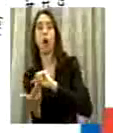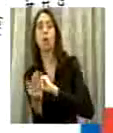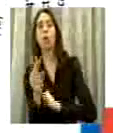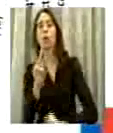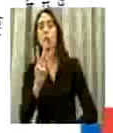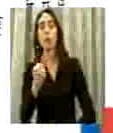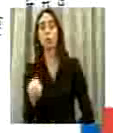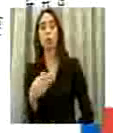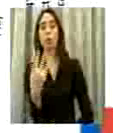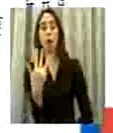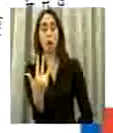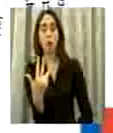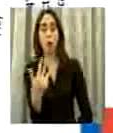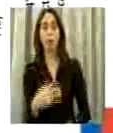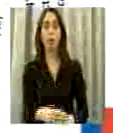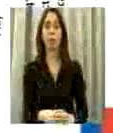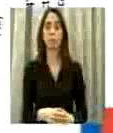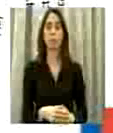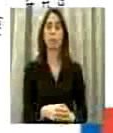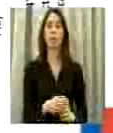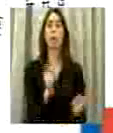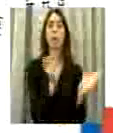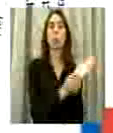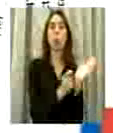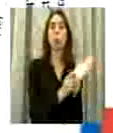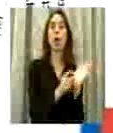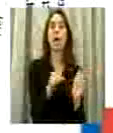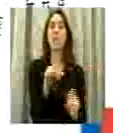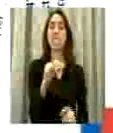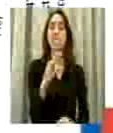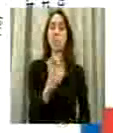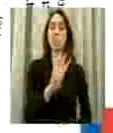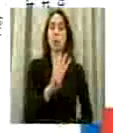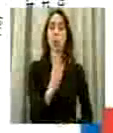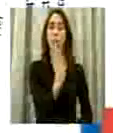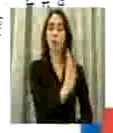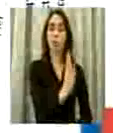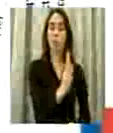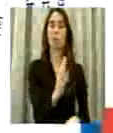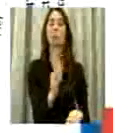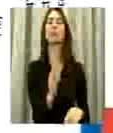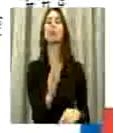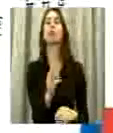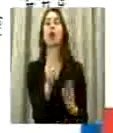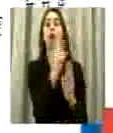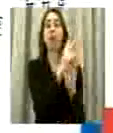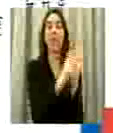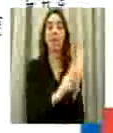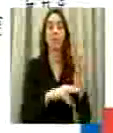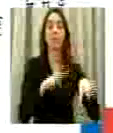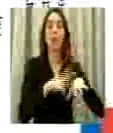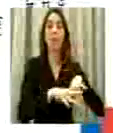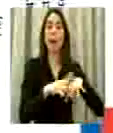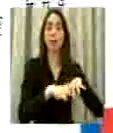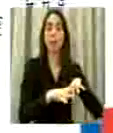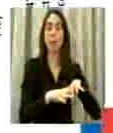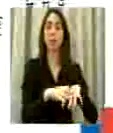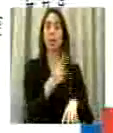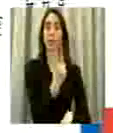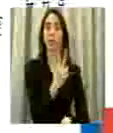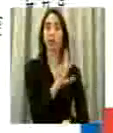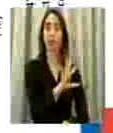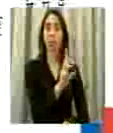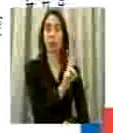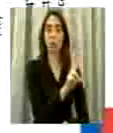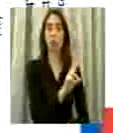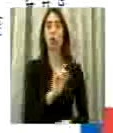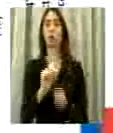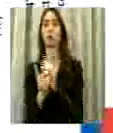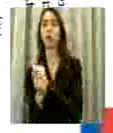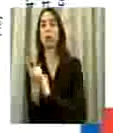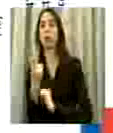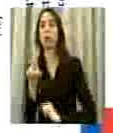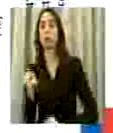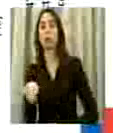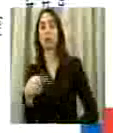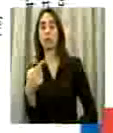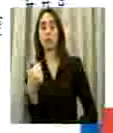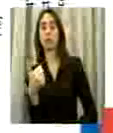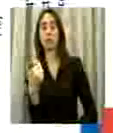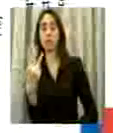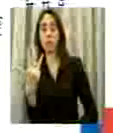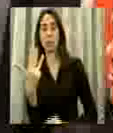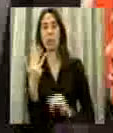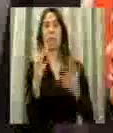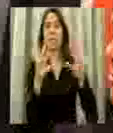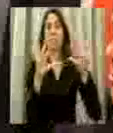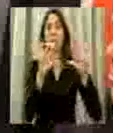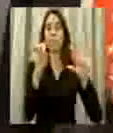a 3,9. El puntaje CINCE de cuarto básico, promedio de lectura y matemática, de 2,52 a 2,62. Hemos aumentado en